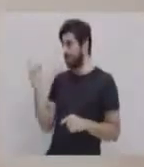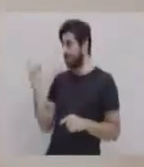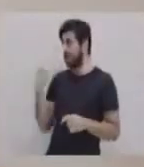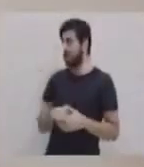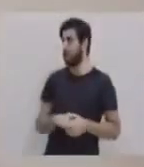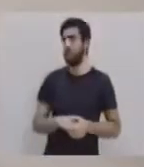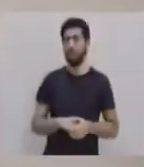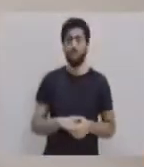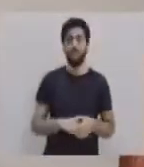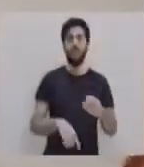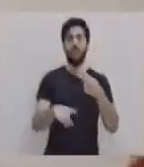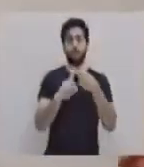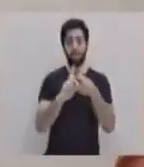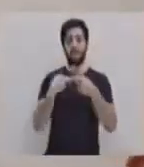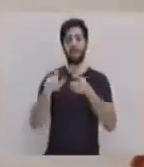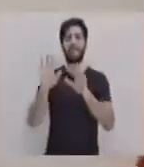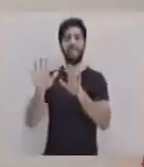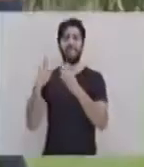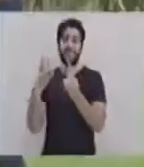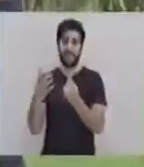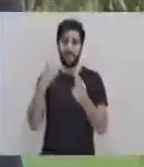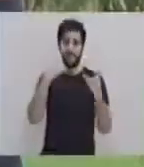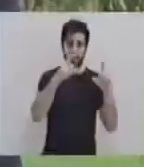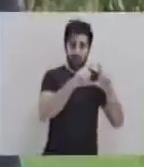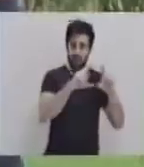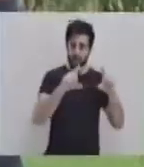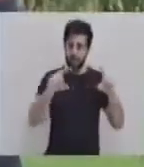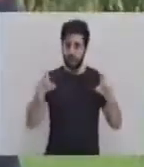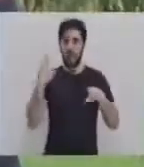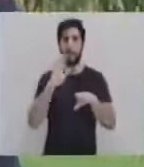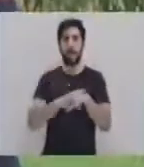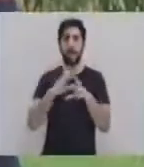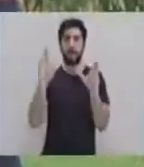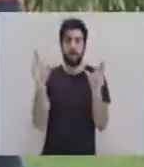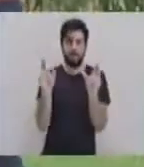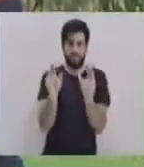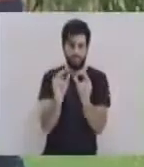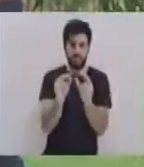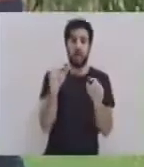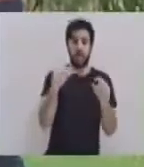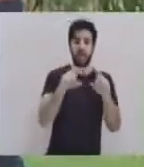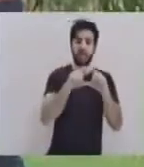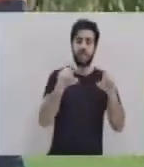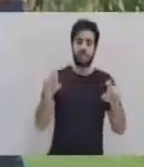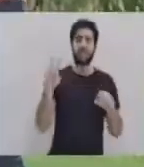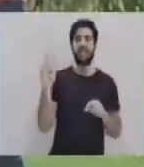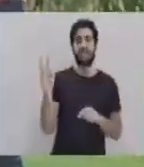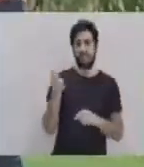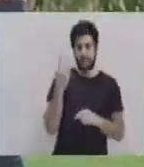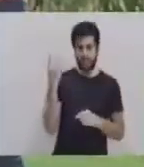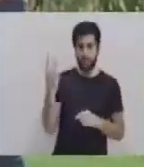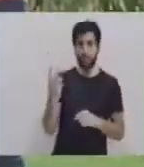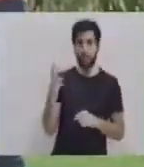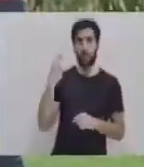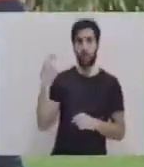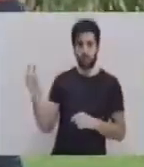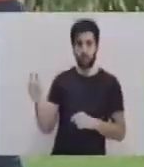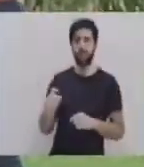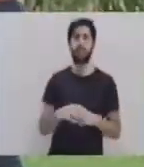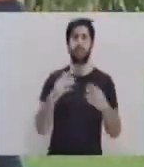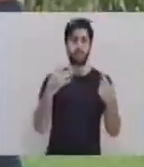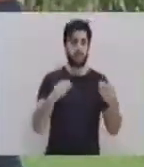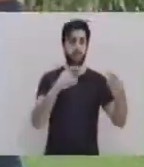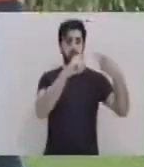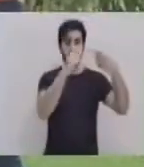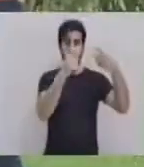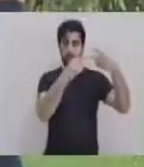esto es nuestra segunda derivada. Paso número 3 es igualar esta parte a 0. Y para